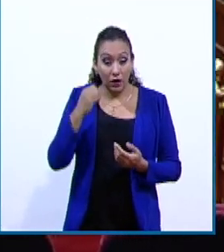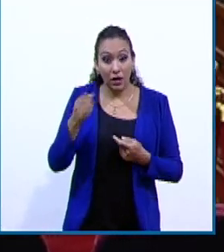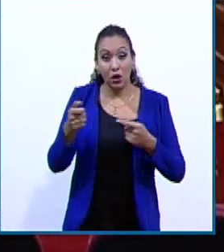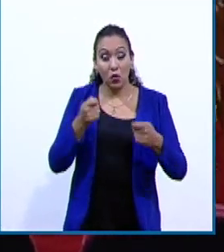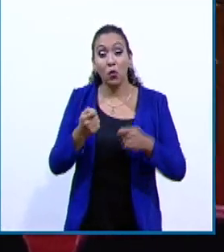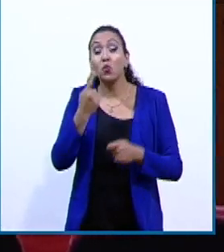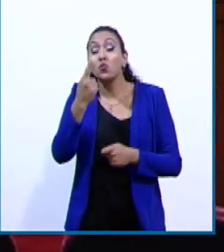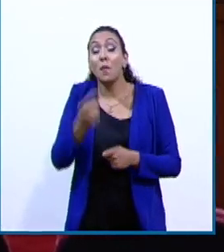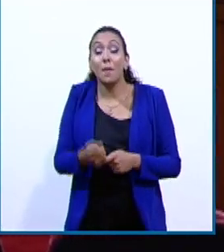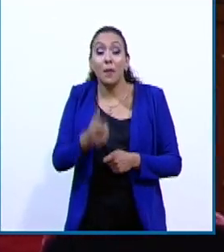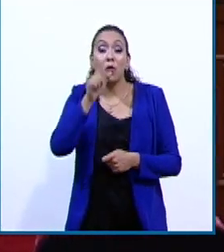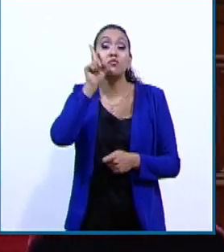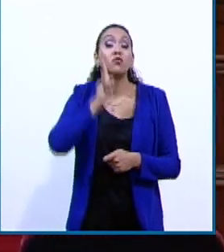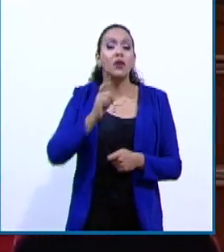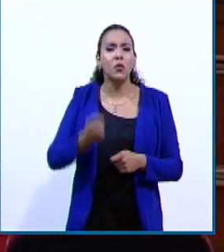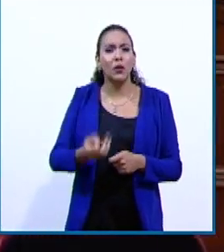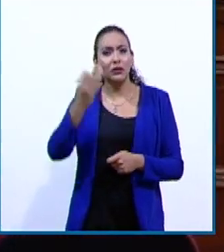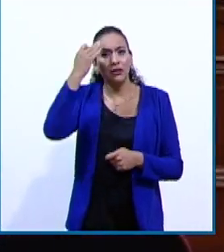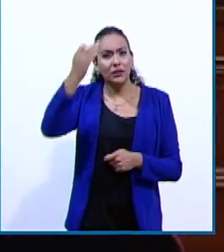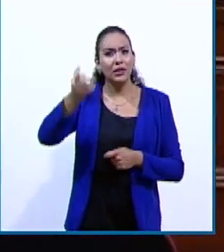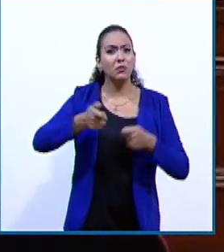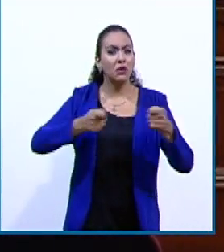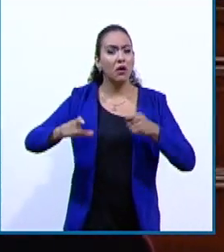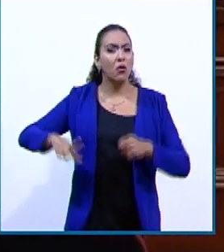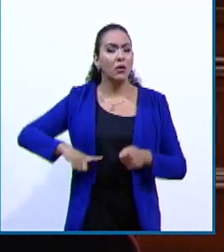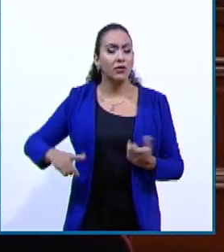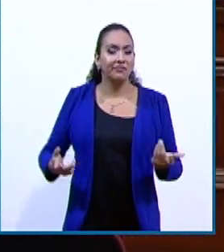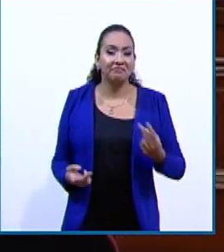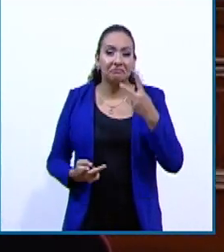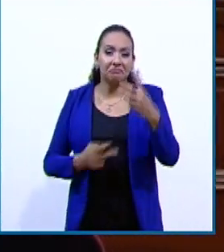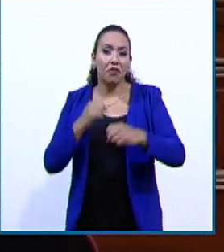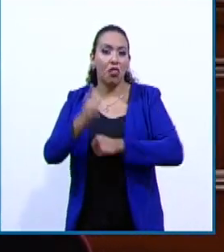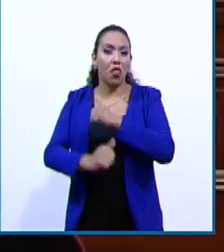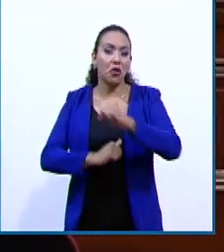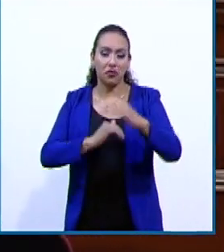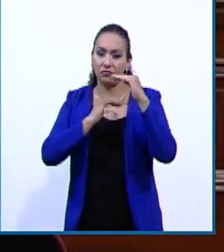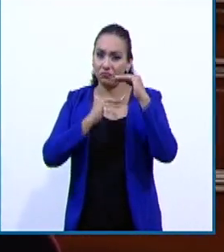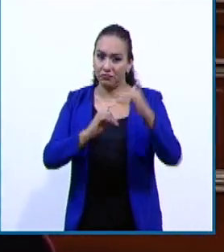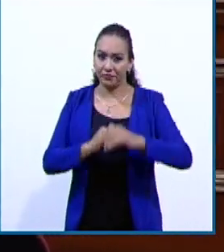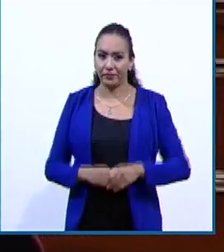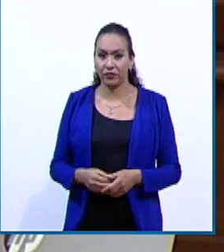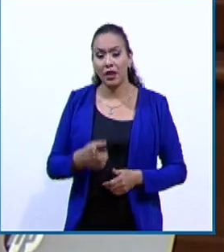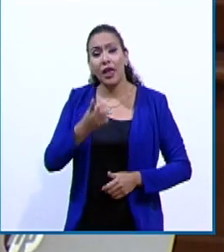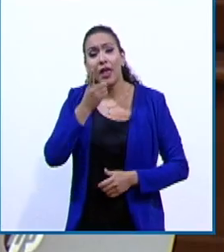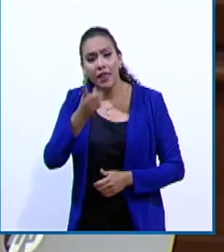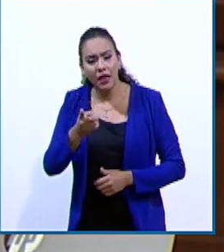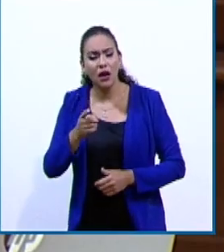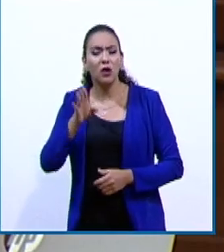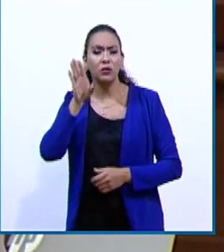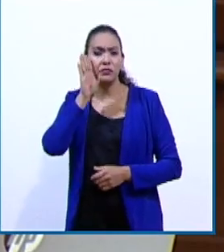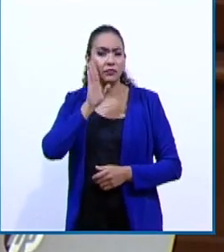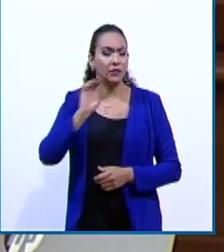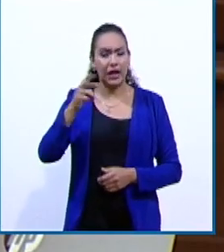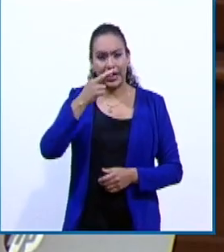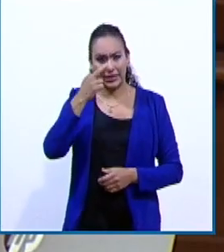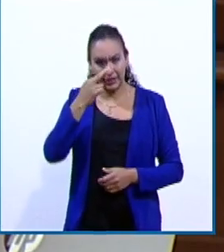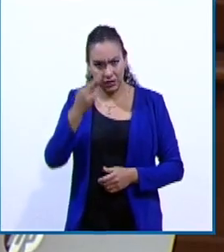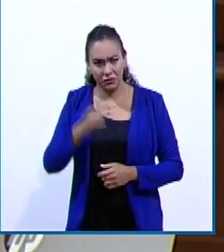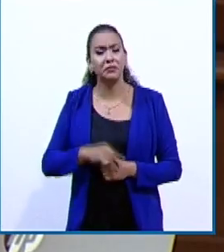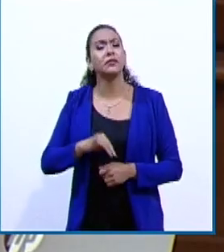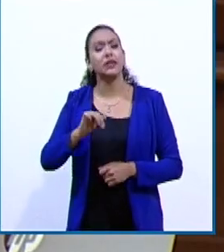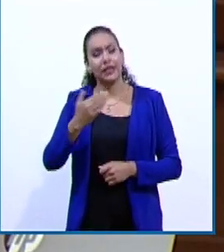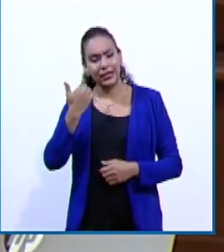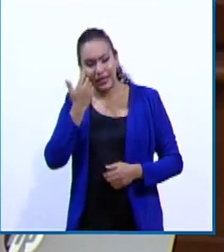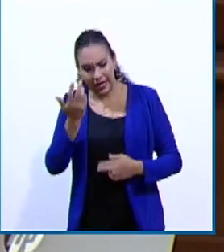por 2 años. La ministra ponente, Ana Margarita Ríos Farjat, propuso declarar válida la disposición, pero planteó